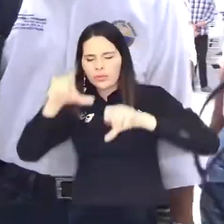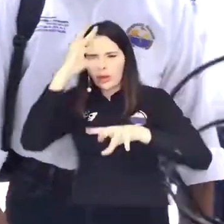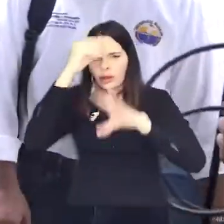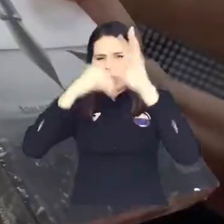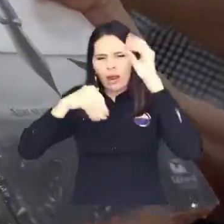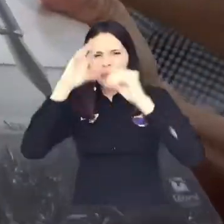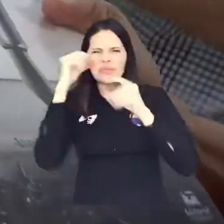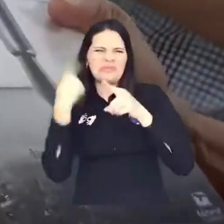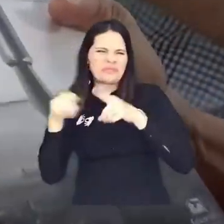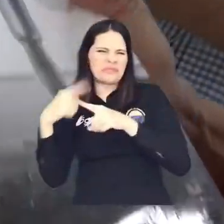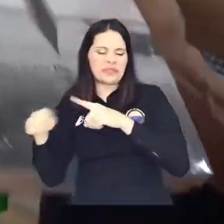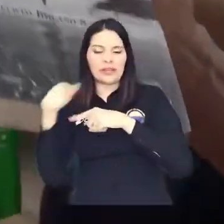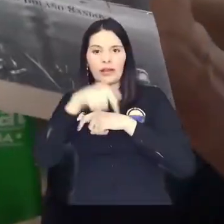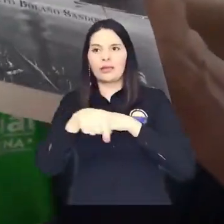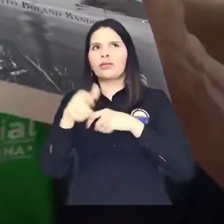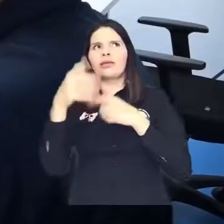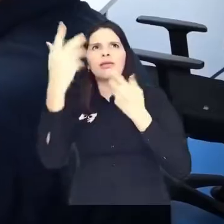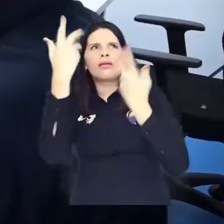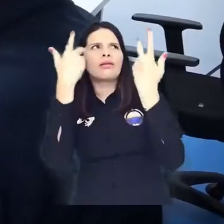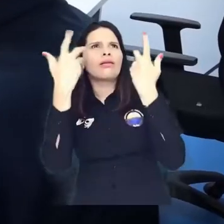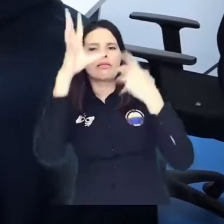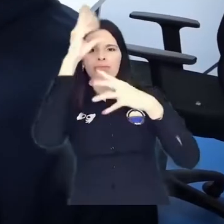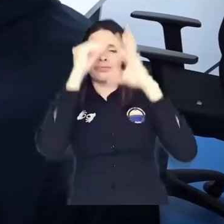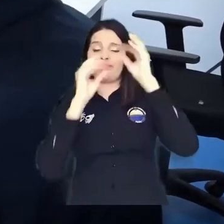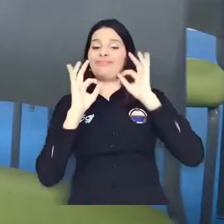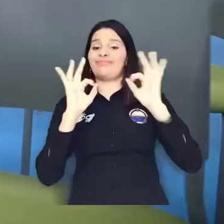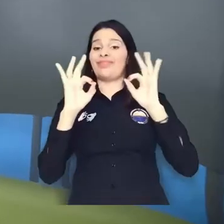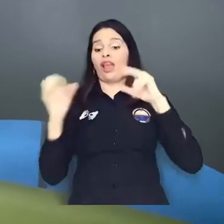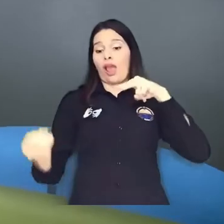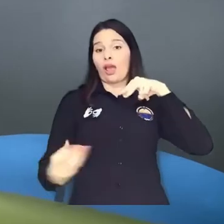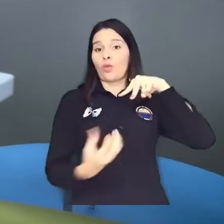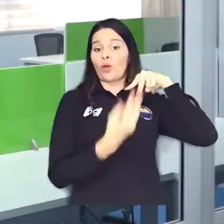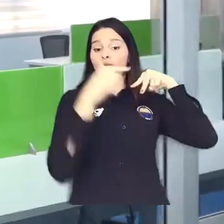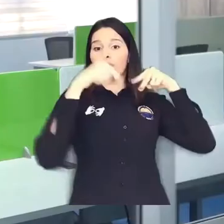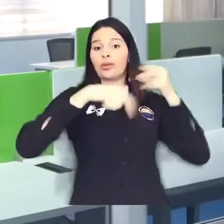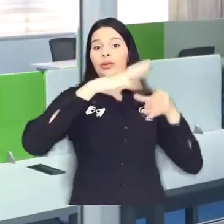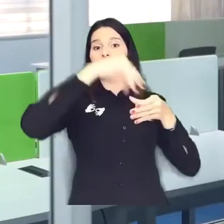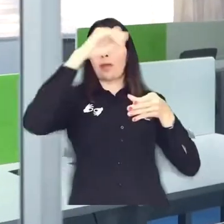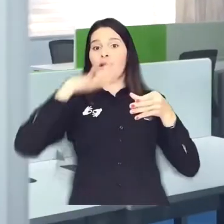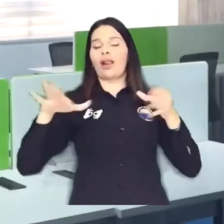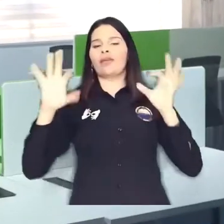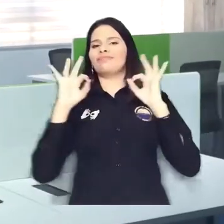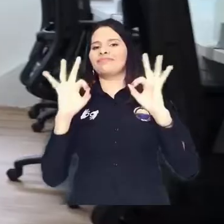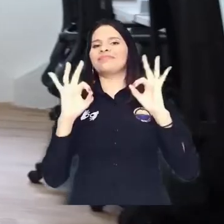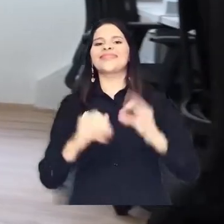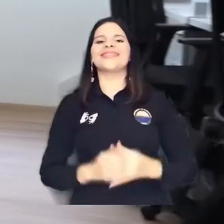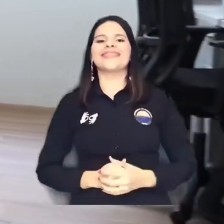un orgullo y es algo que que dignifica la educación del magdalena y desde el territorio